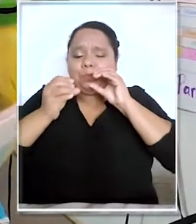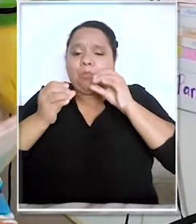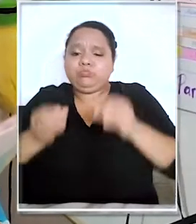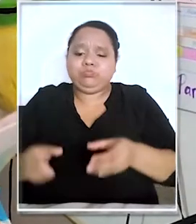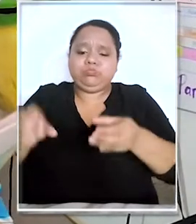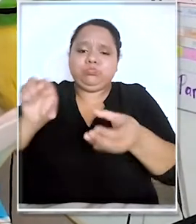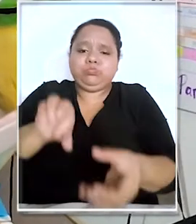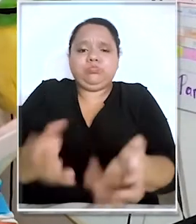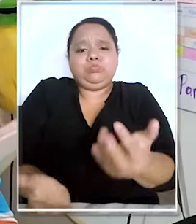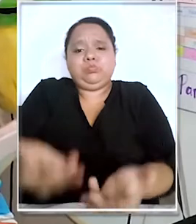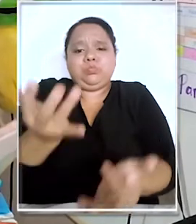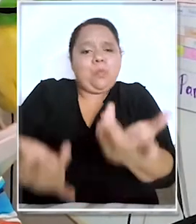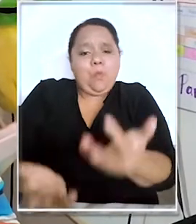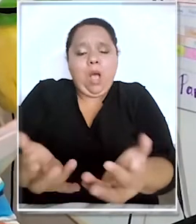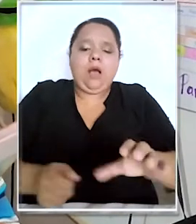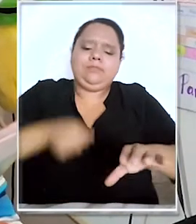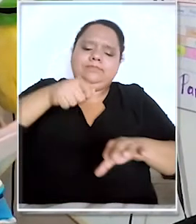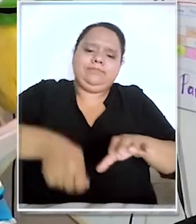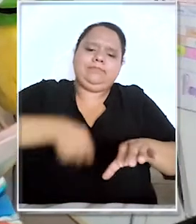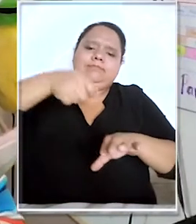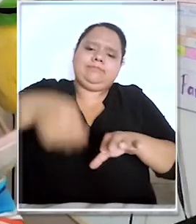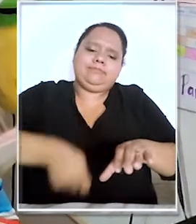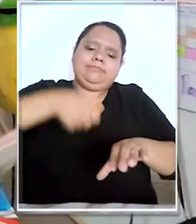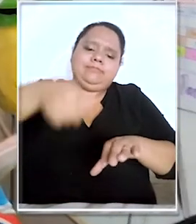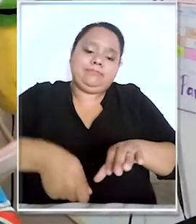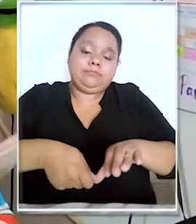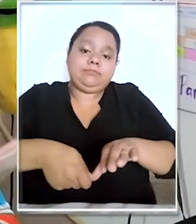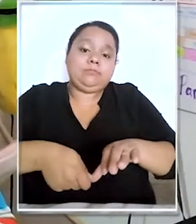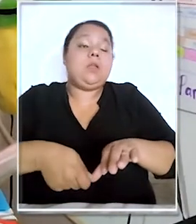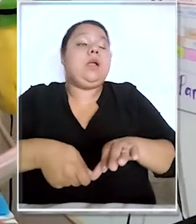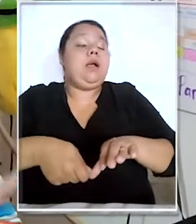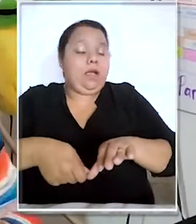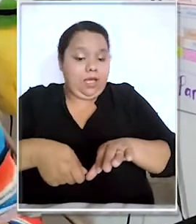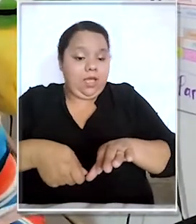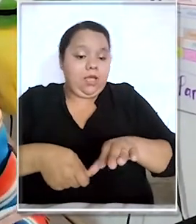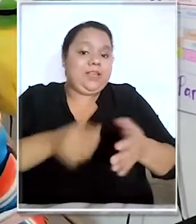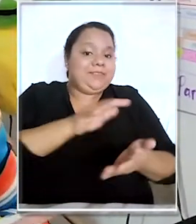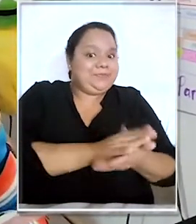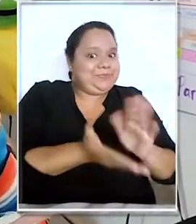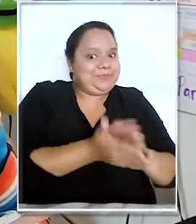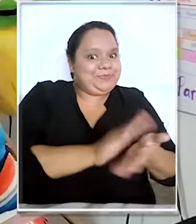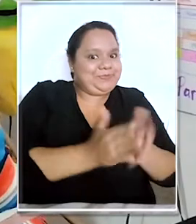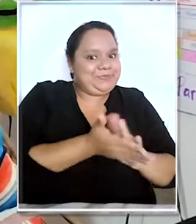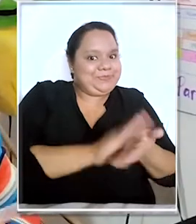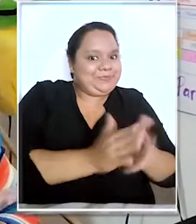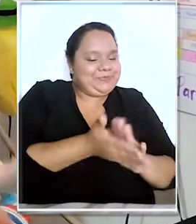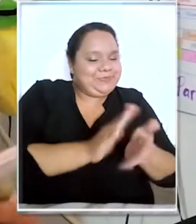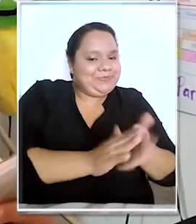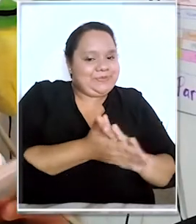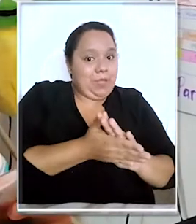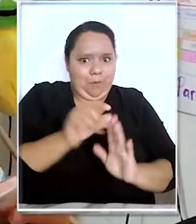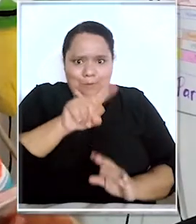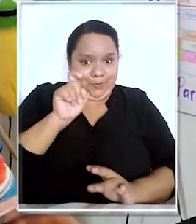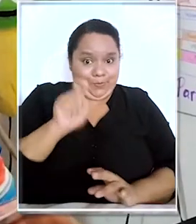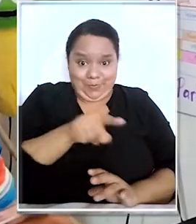hace masa o harina y sirve para la comida. Esto es un nixtamal. ¿A ustedes les gustan las tortillas? Yo creo que